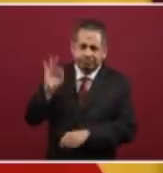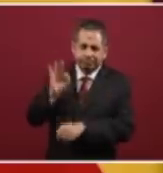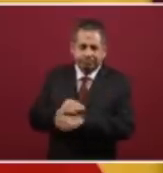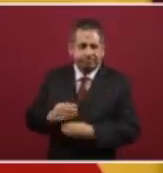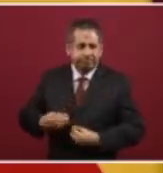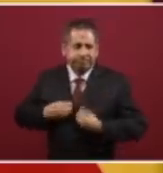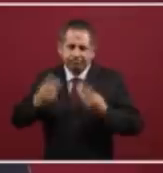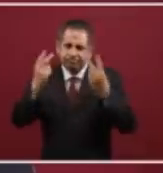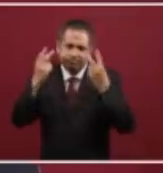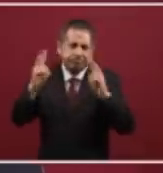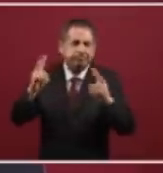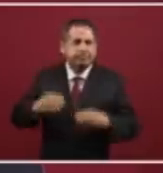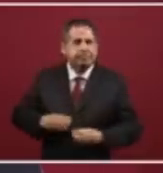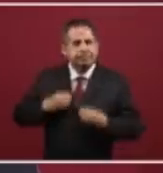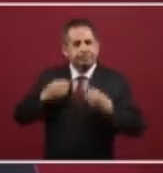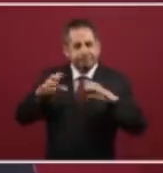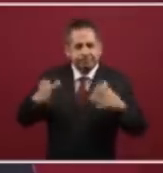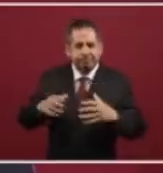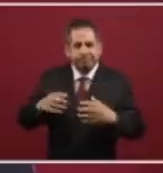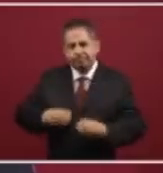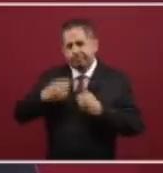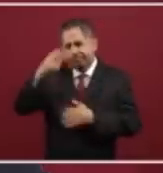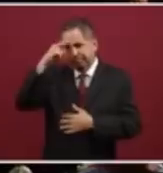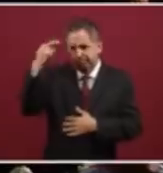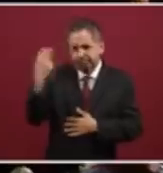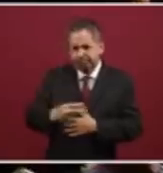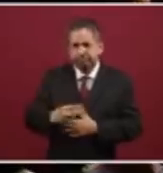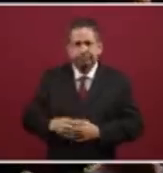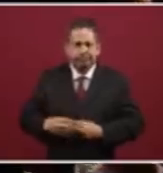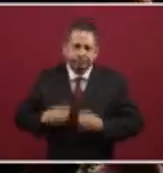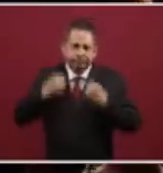españoles que viva méxico